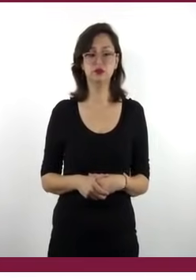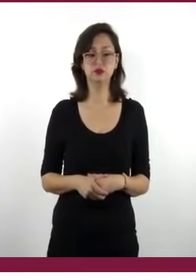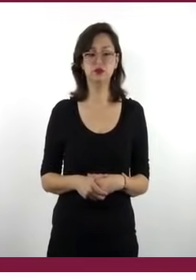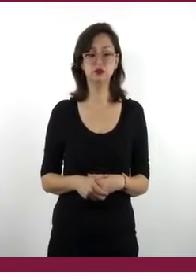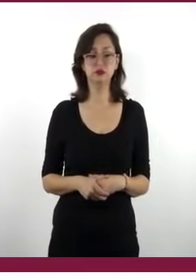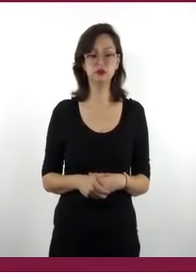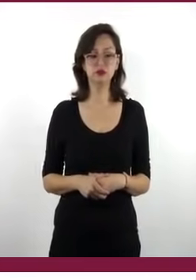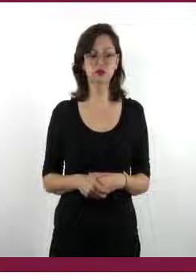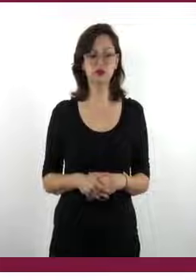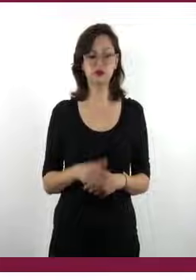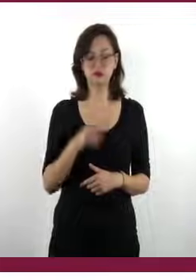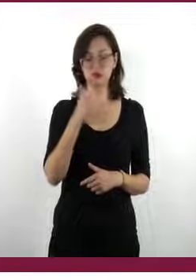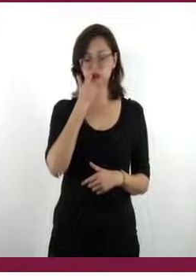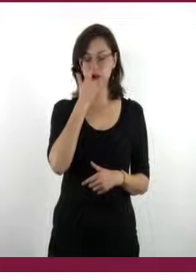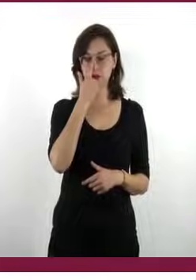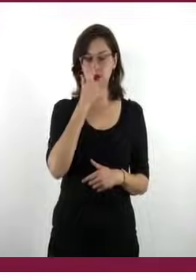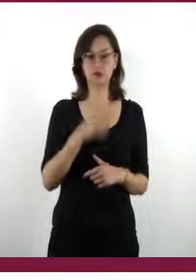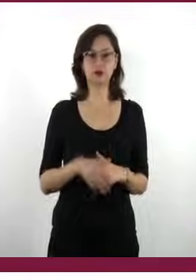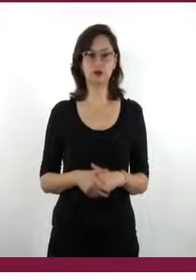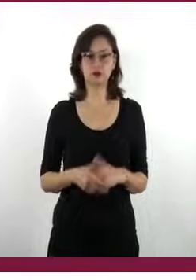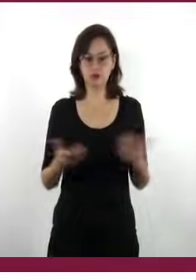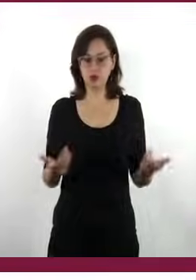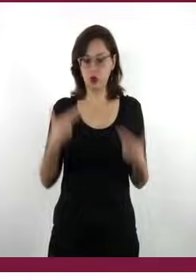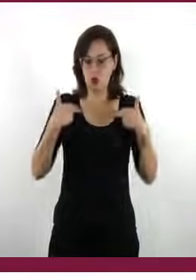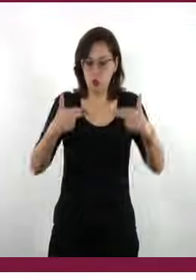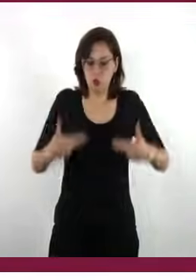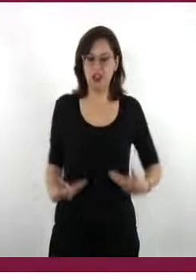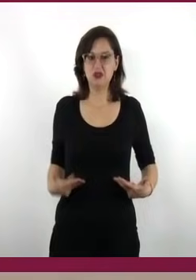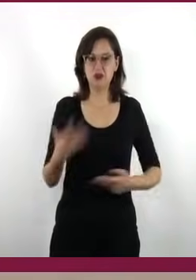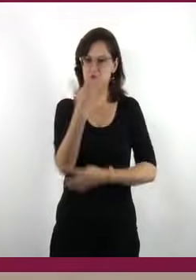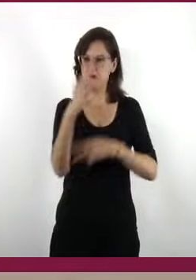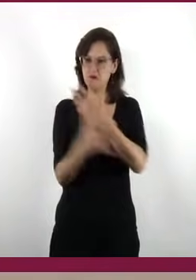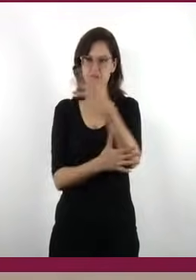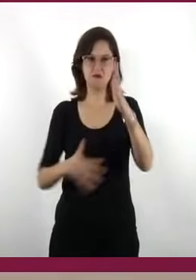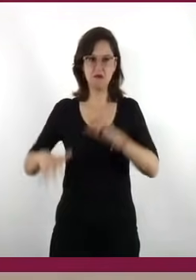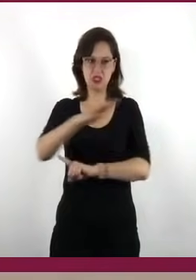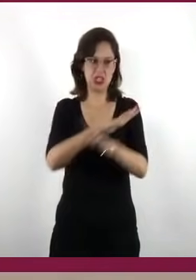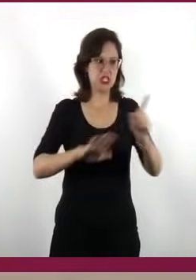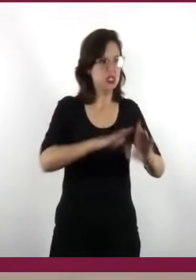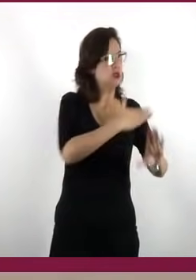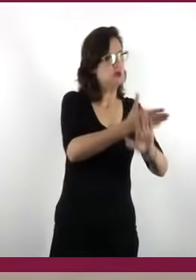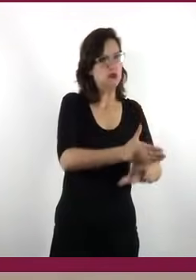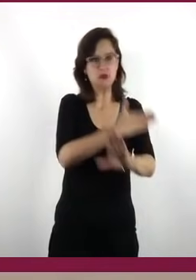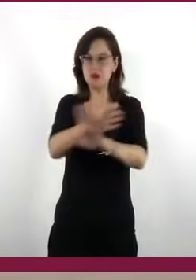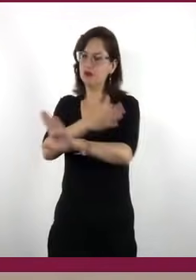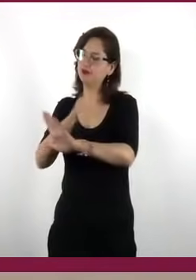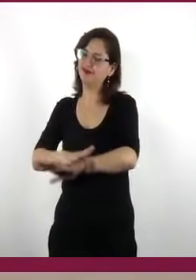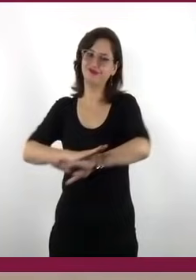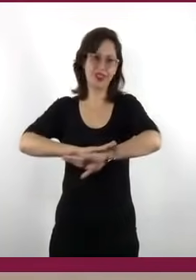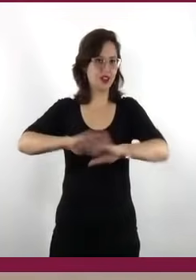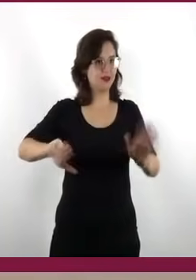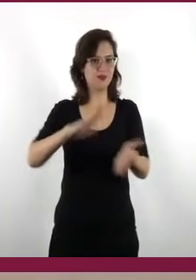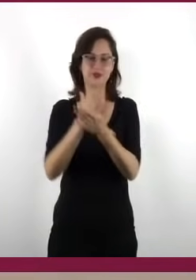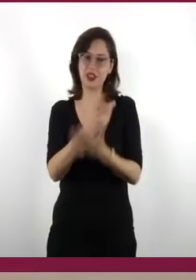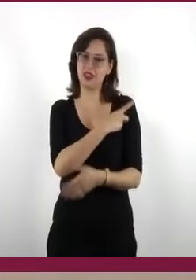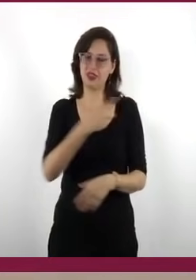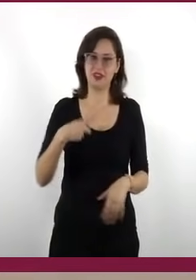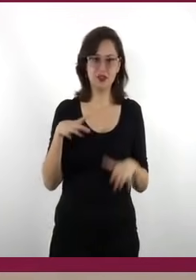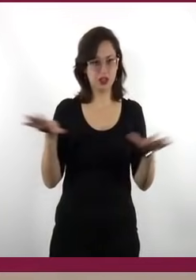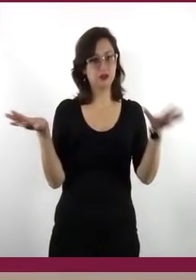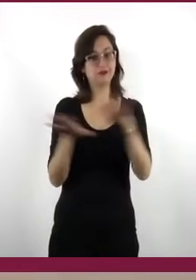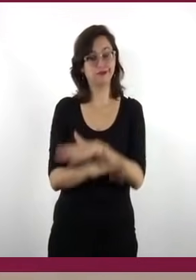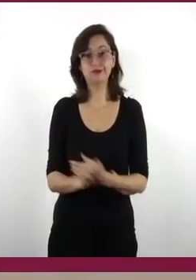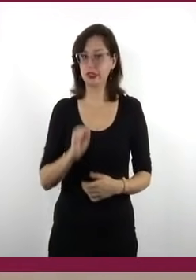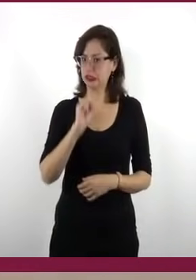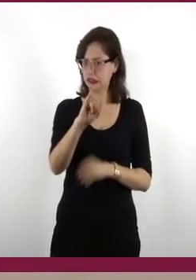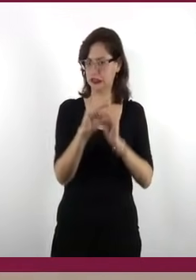Necesitamos cambiar nuestras actitudes depredadoras hacia la naturaleza. Claro. Por ejemplo, jamás comprar o